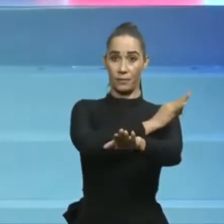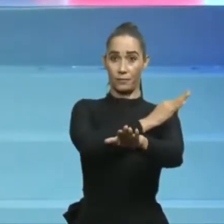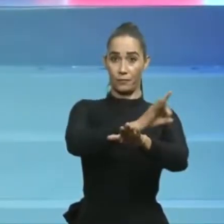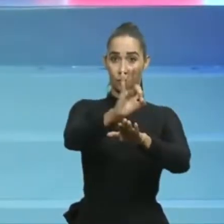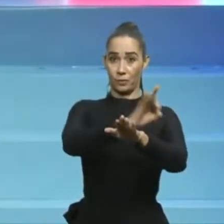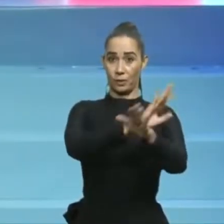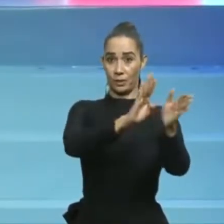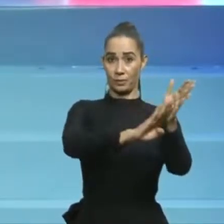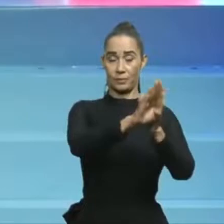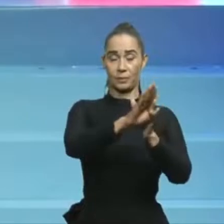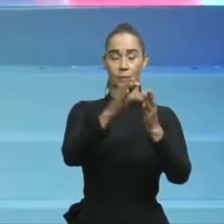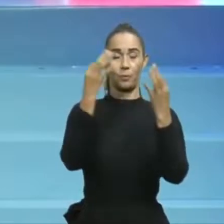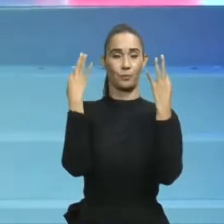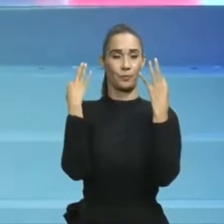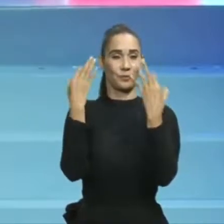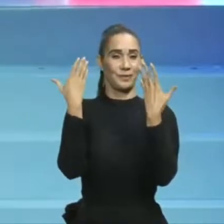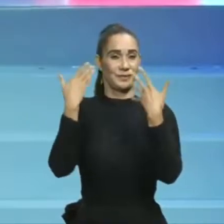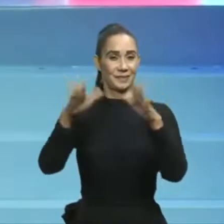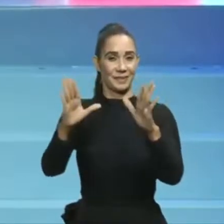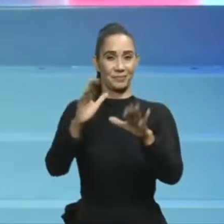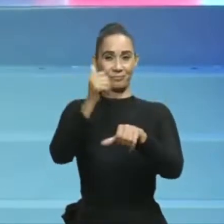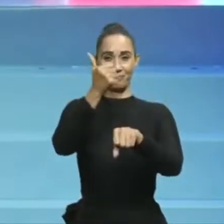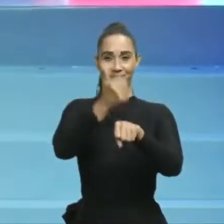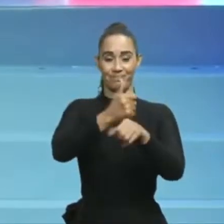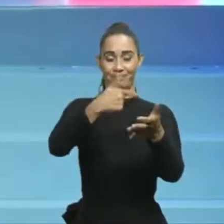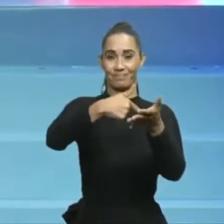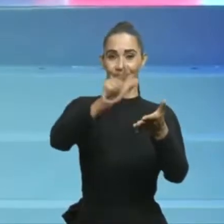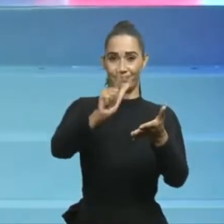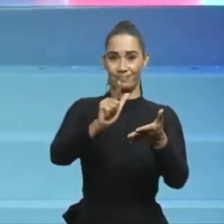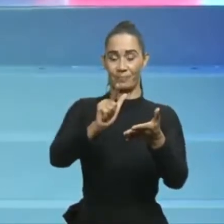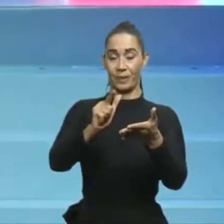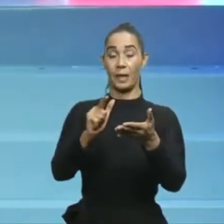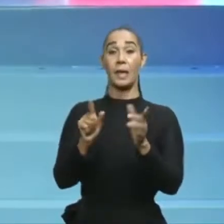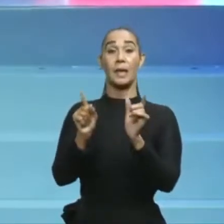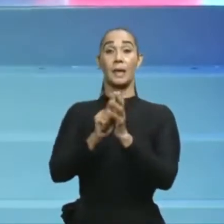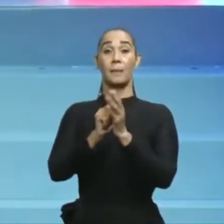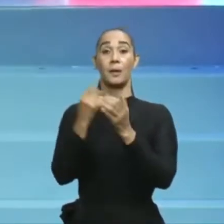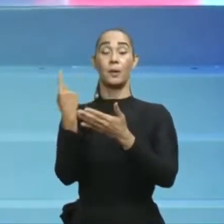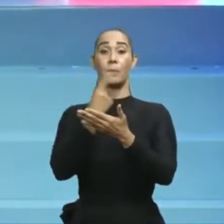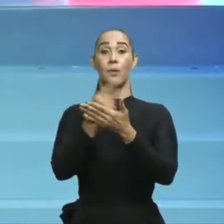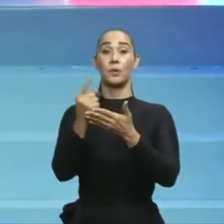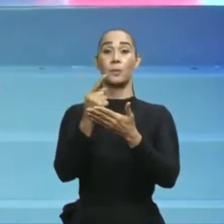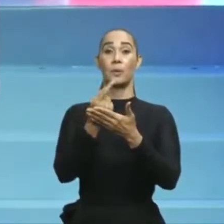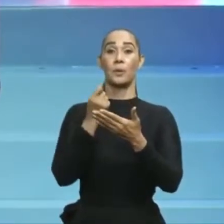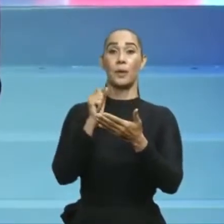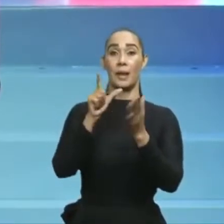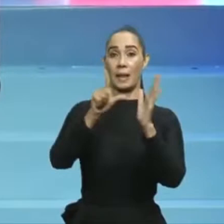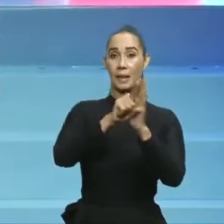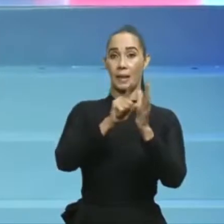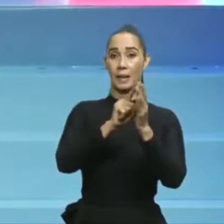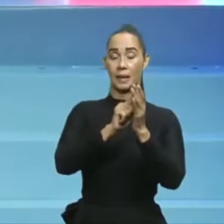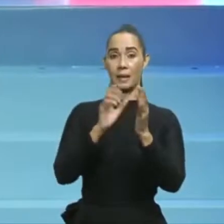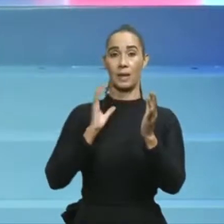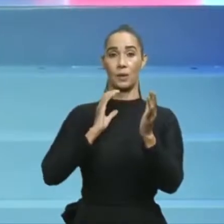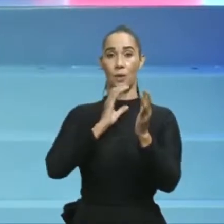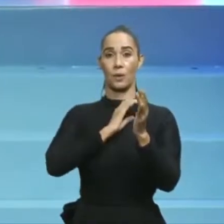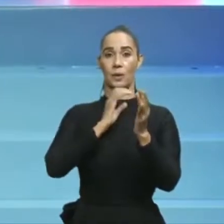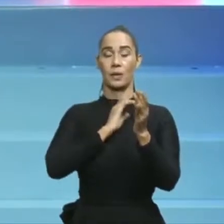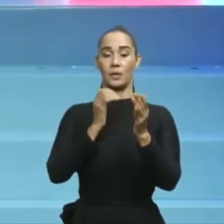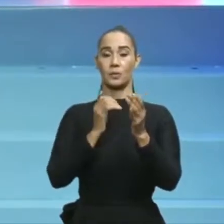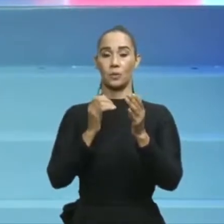aprobado en los próximos días remitiremos al congreso la ley contra la trata y tráfico ilícito de migrantes